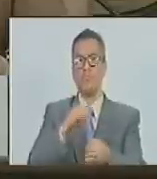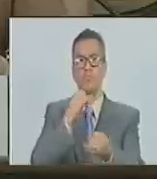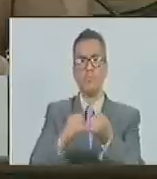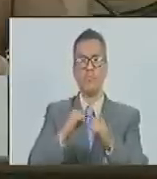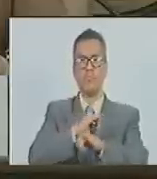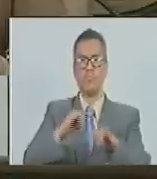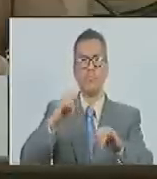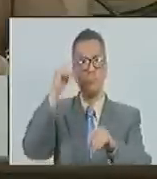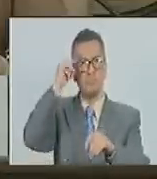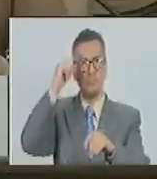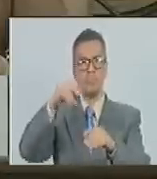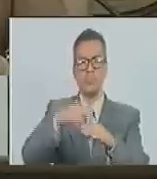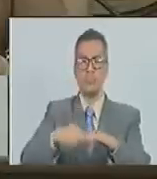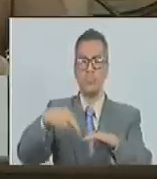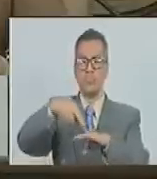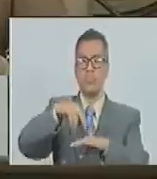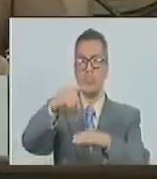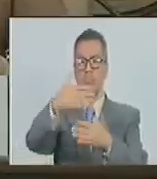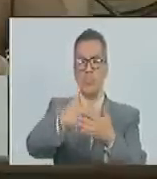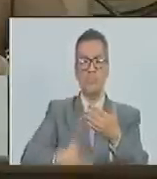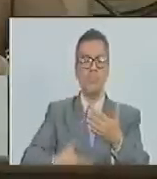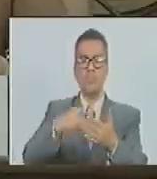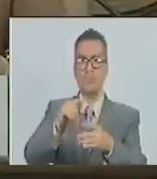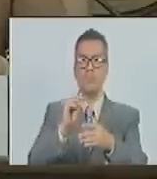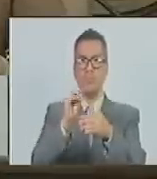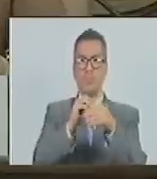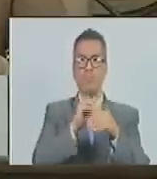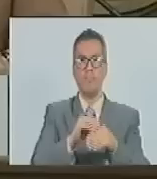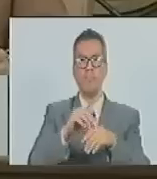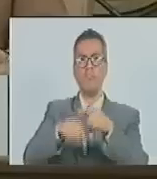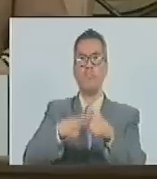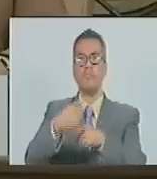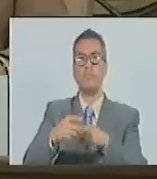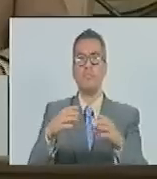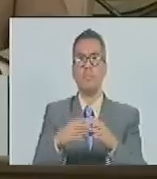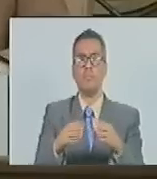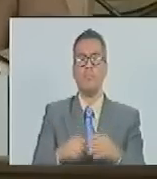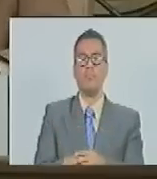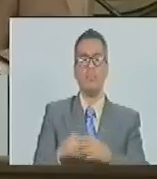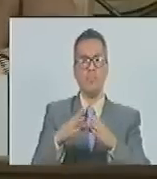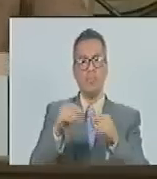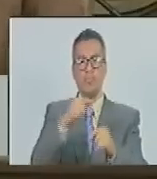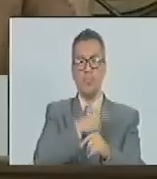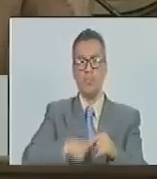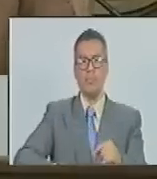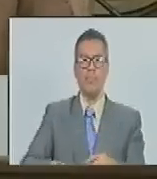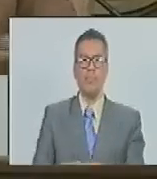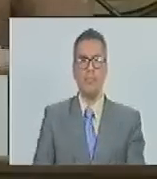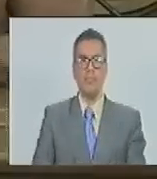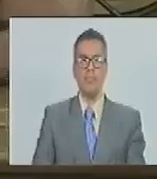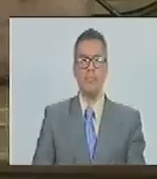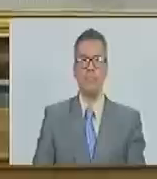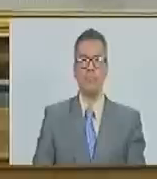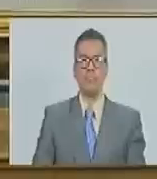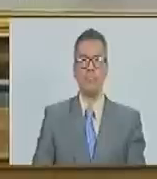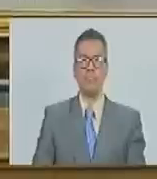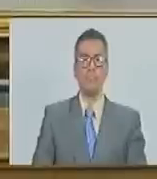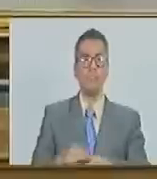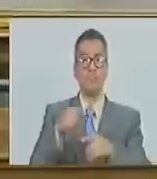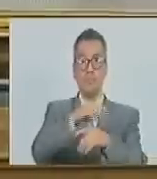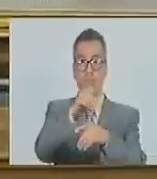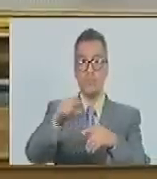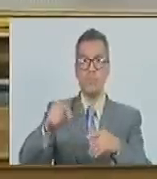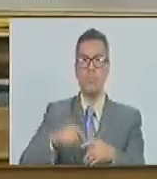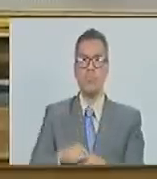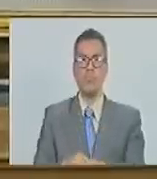la agenda del día, se levanta la sesión ordinaria y convocó para la próxima sesión. Es todo, ciudadano presidente. En